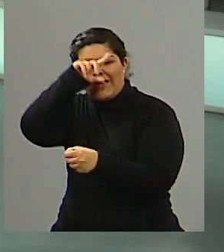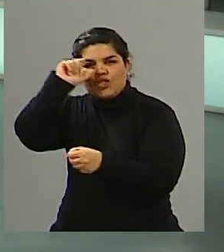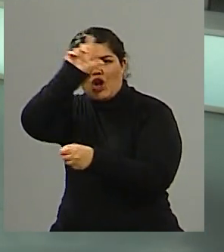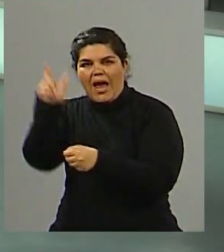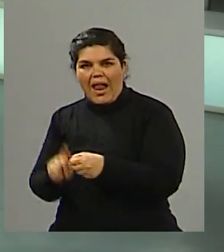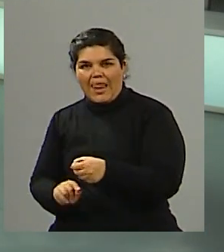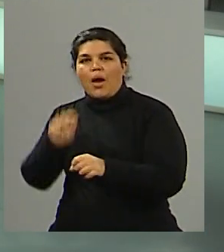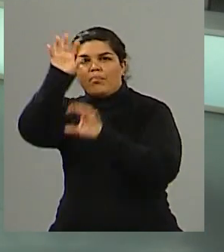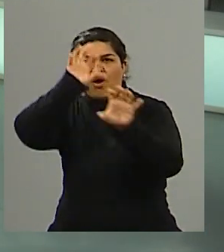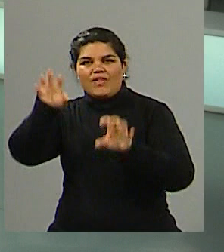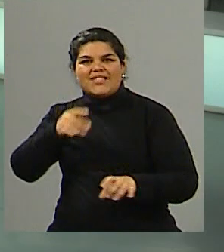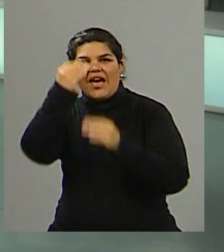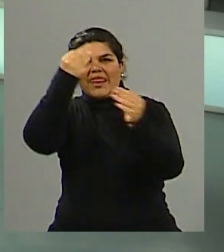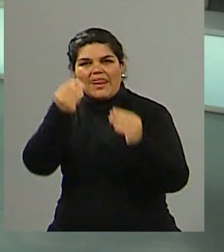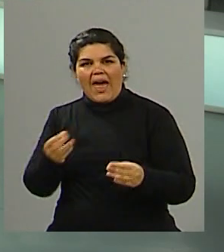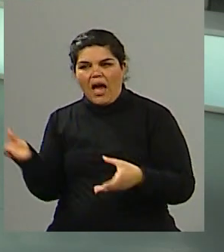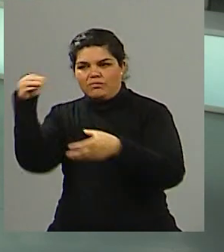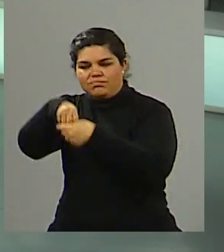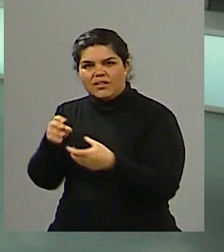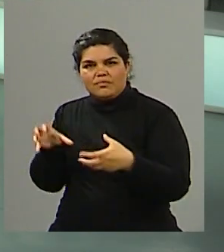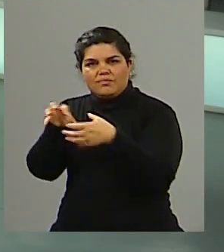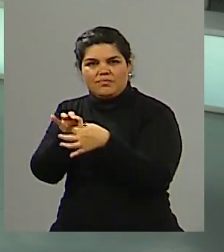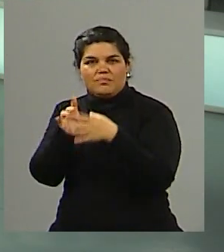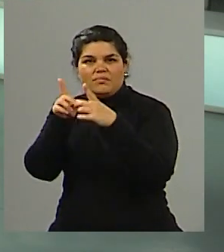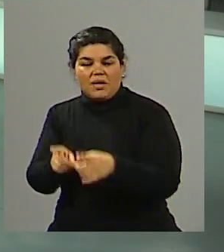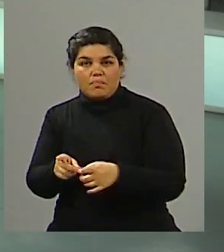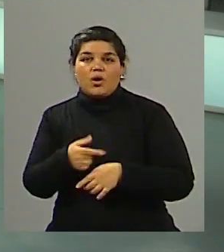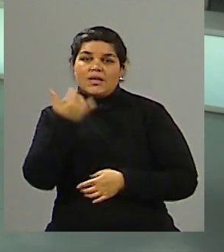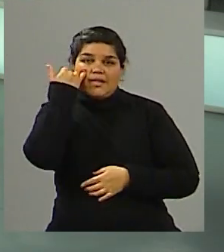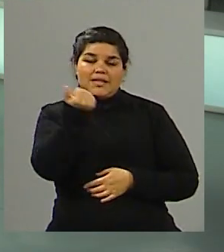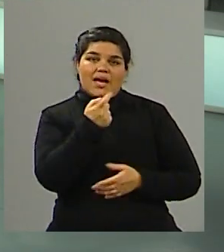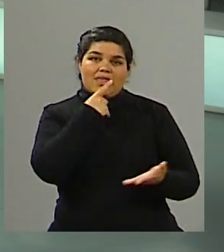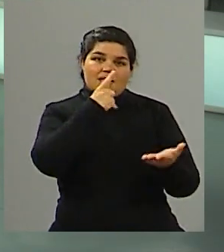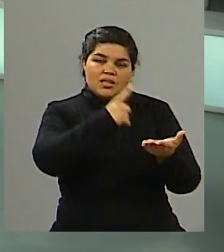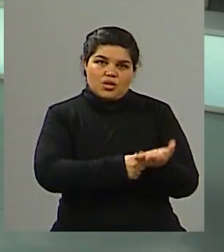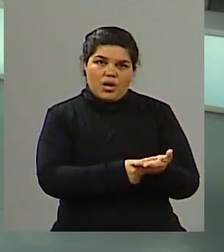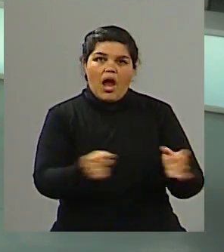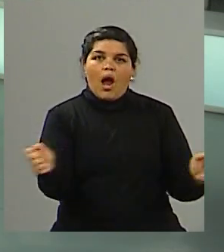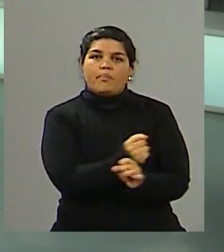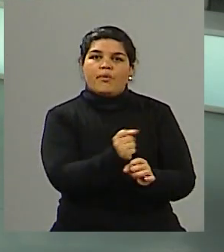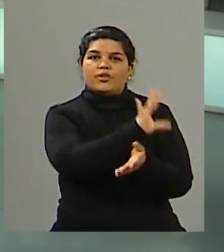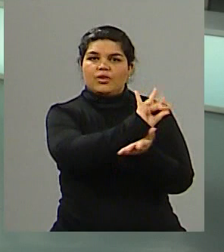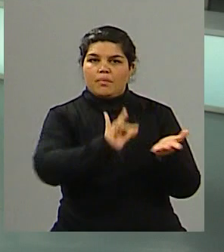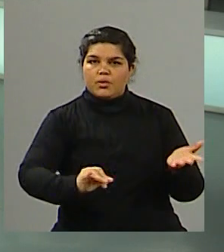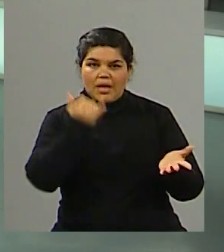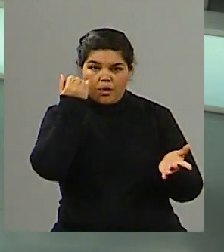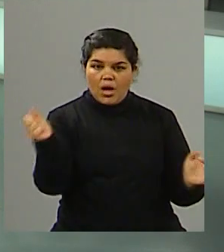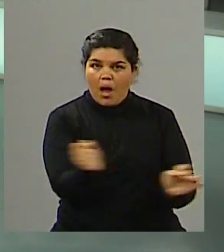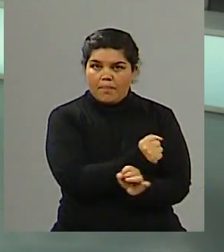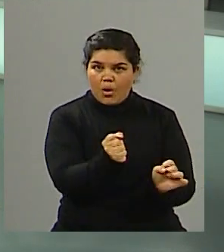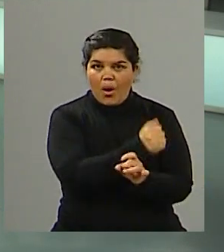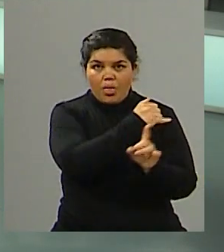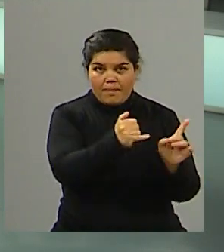otras provincias. Bueno, esta es la realidad, hay un dictamen que tiene la aprobación de la Cámara de Diputados, falta